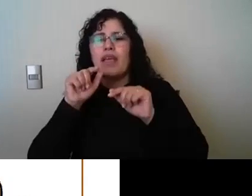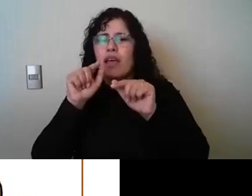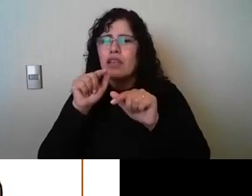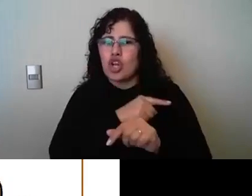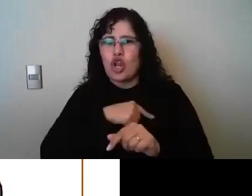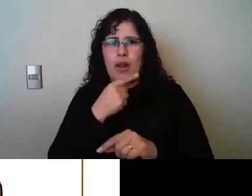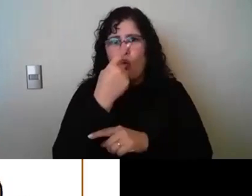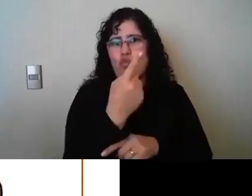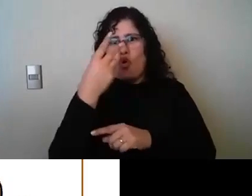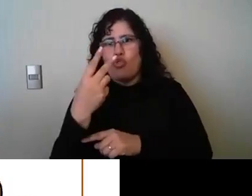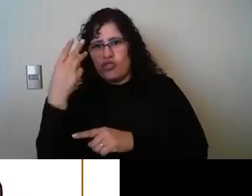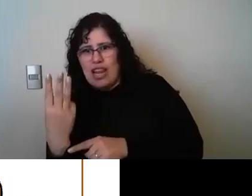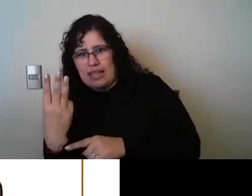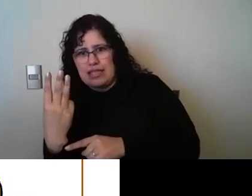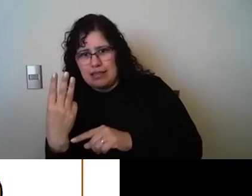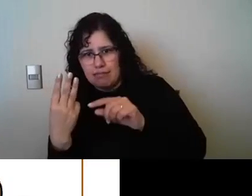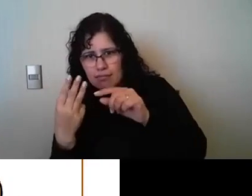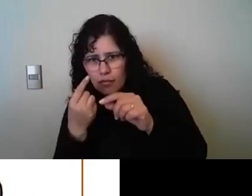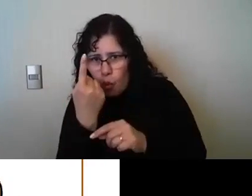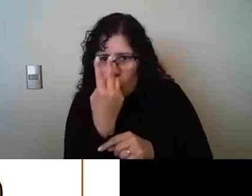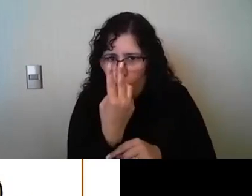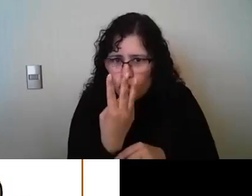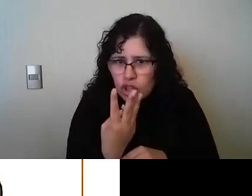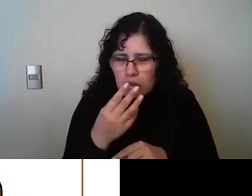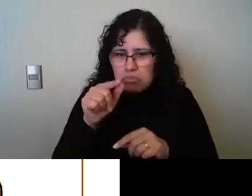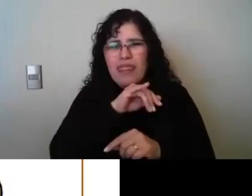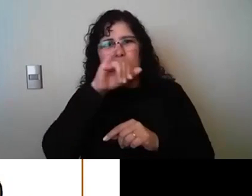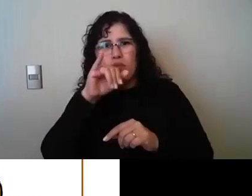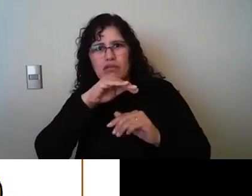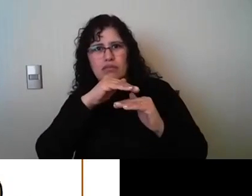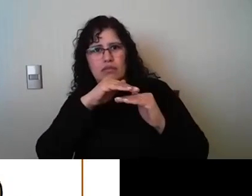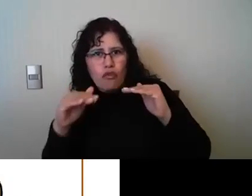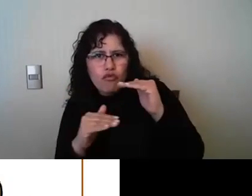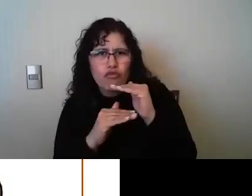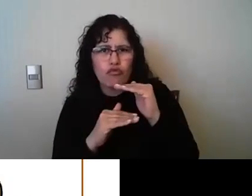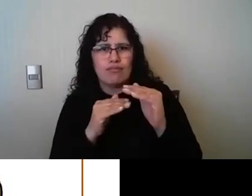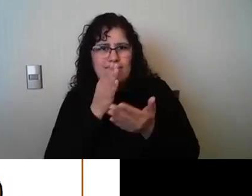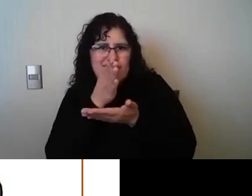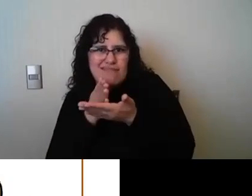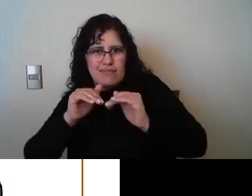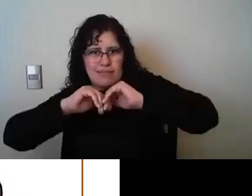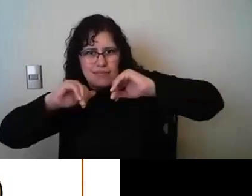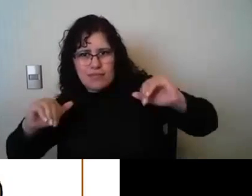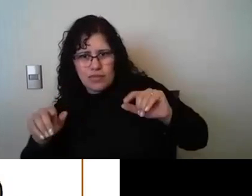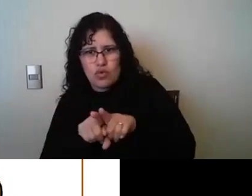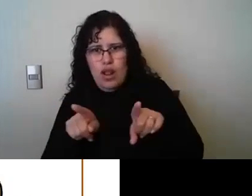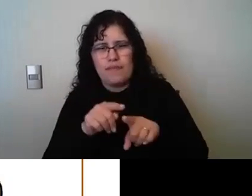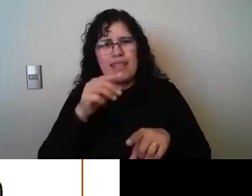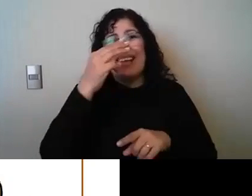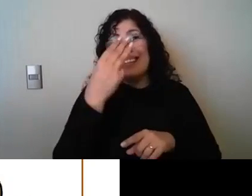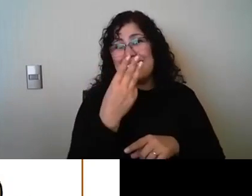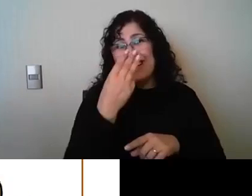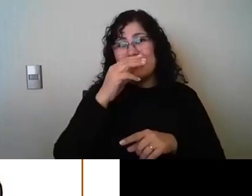la 2 y la 3, están acá. Y además hay una subdivisión de dos áreas, 3, en una 3B y otra